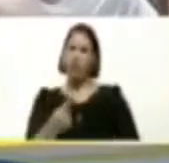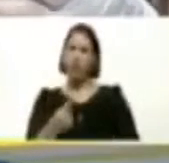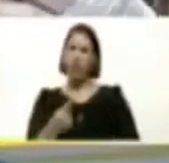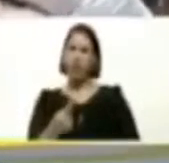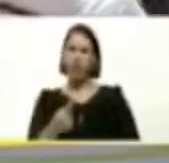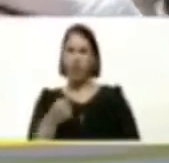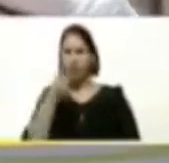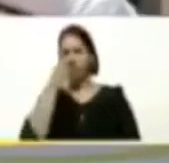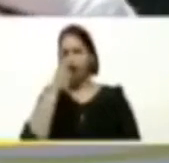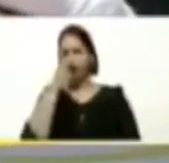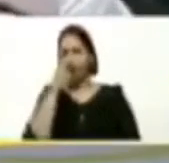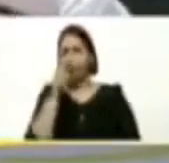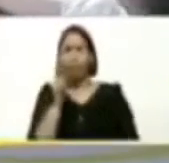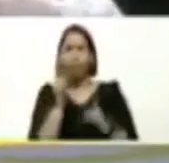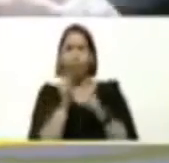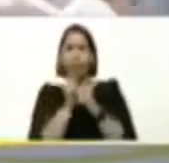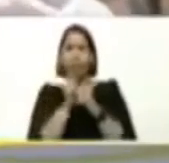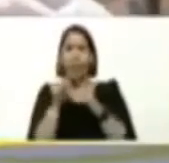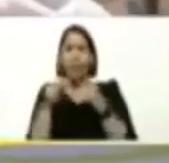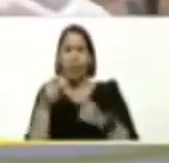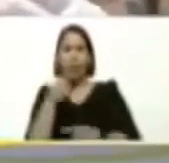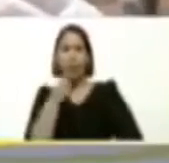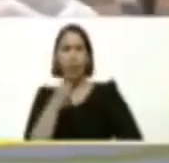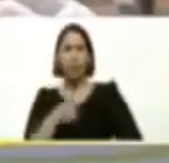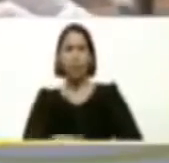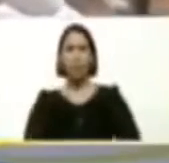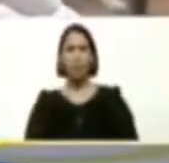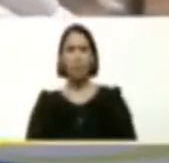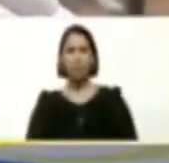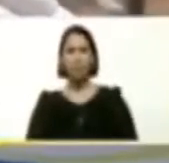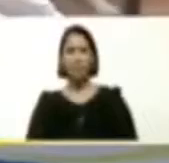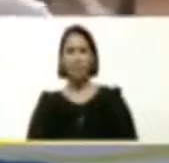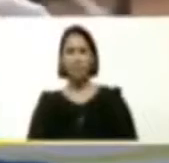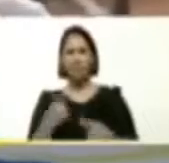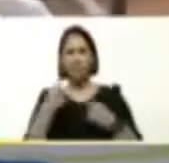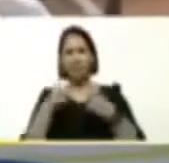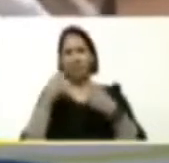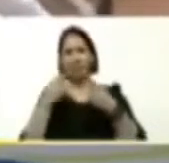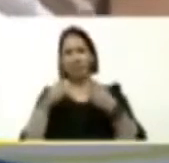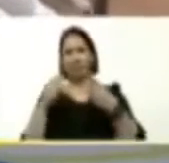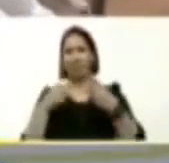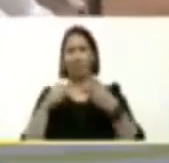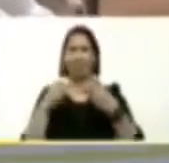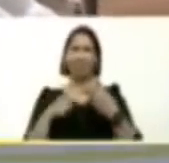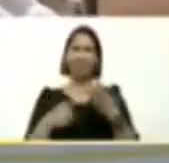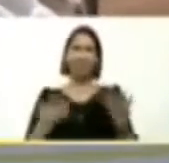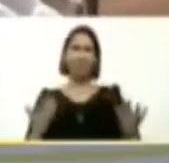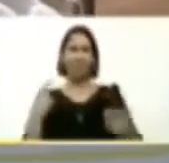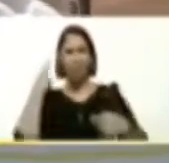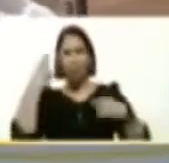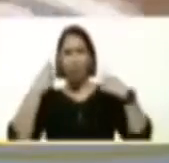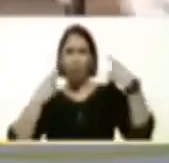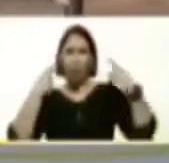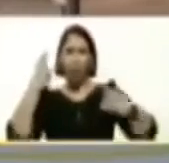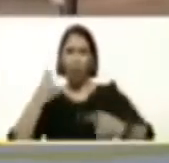una gripeciña y después ha dicho una cantidad de